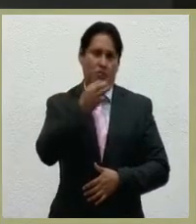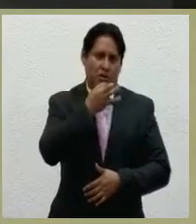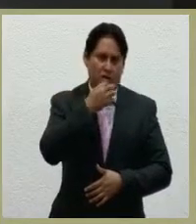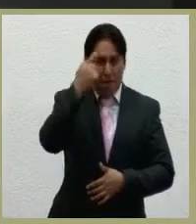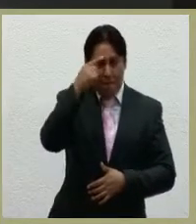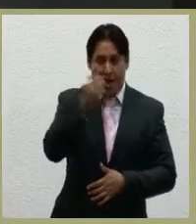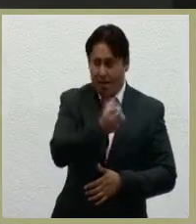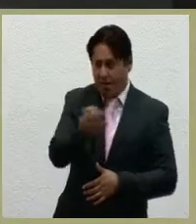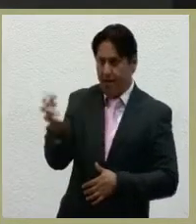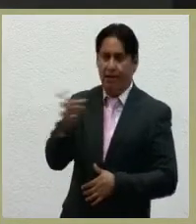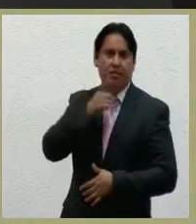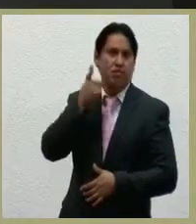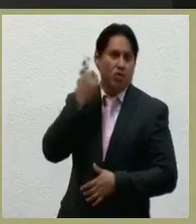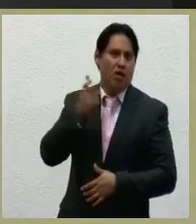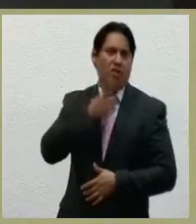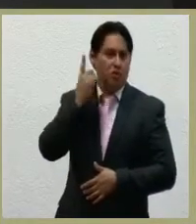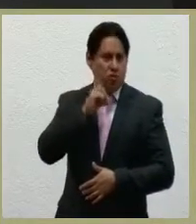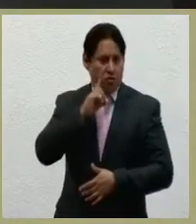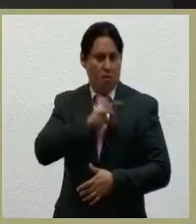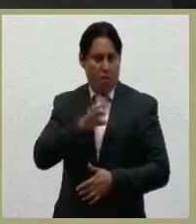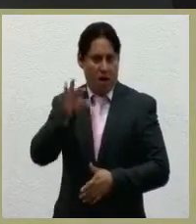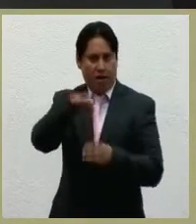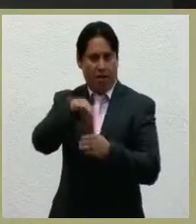para que las diputadas y los diputados emitan su voto.